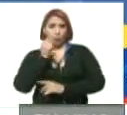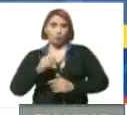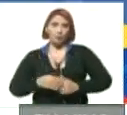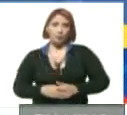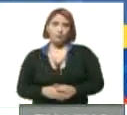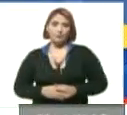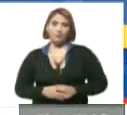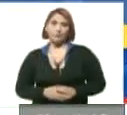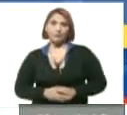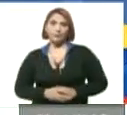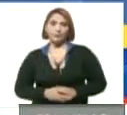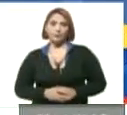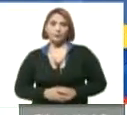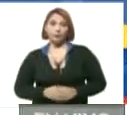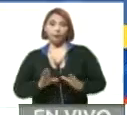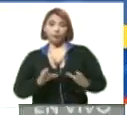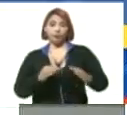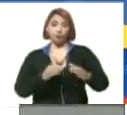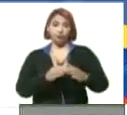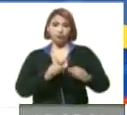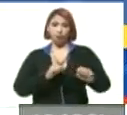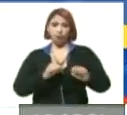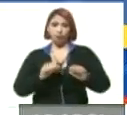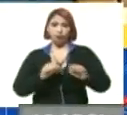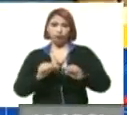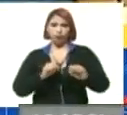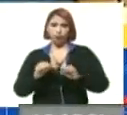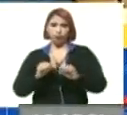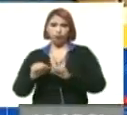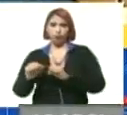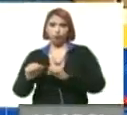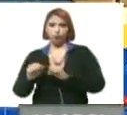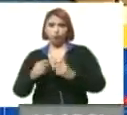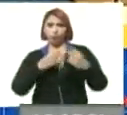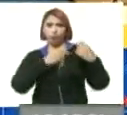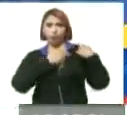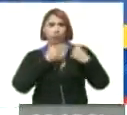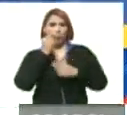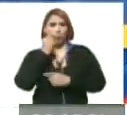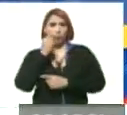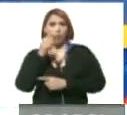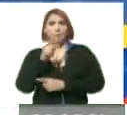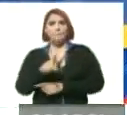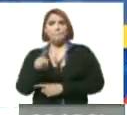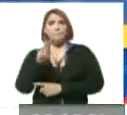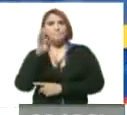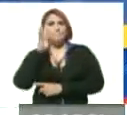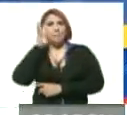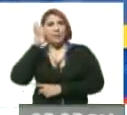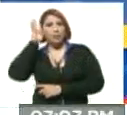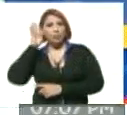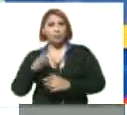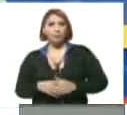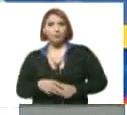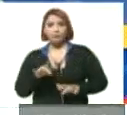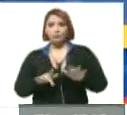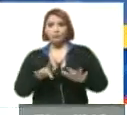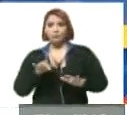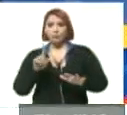Maduro Guerra. Y en el equipo de movilización, su jefe, Pedro Infante, y el secretario